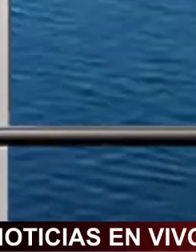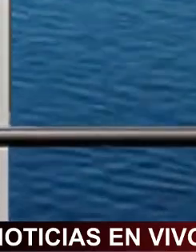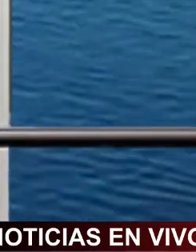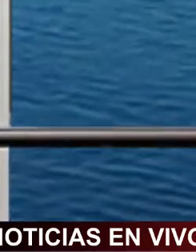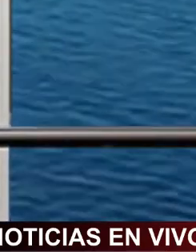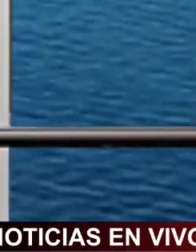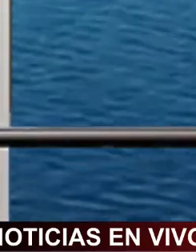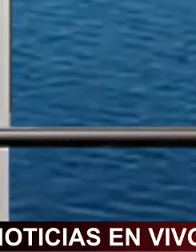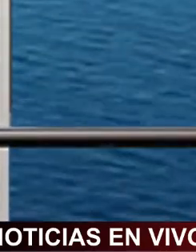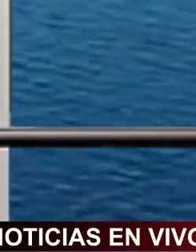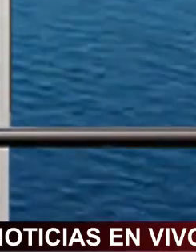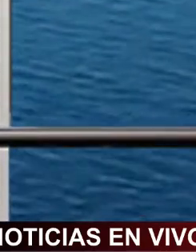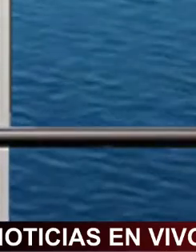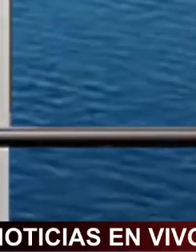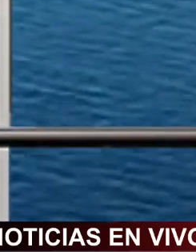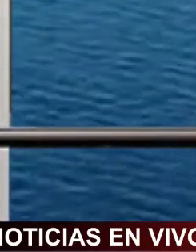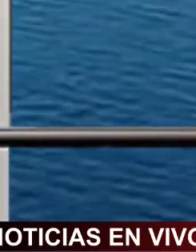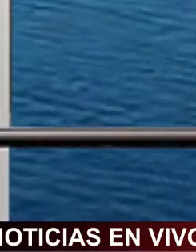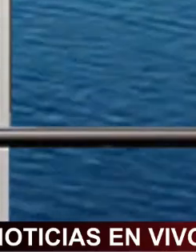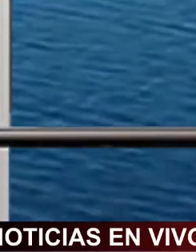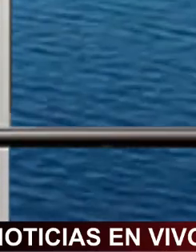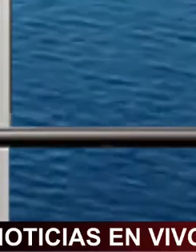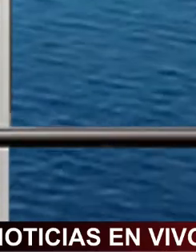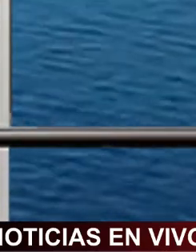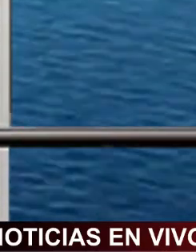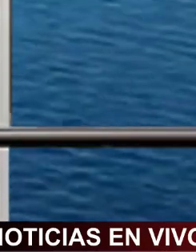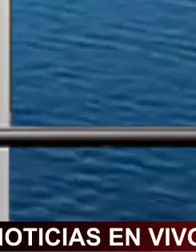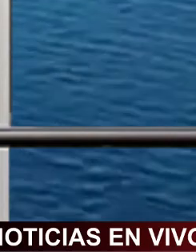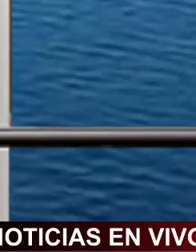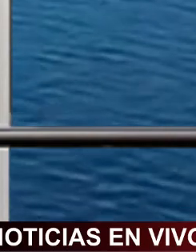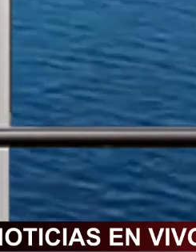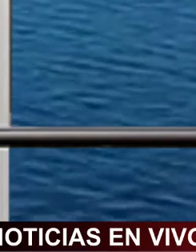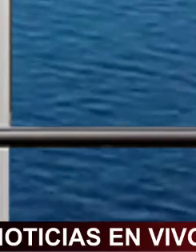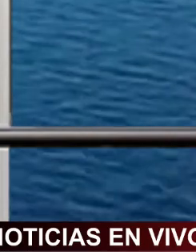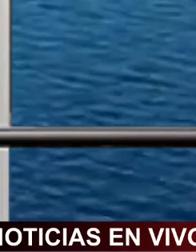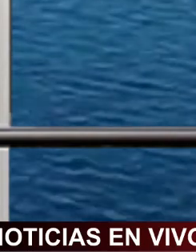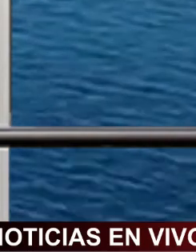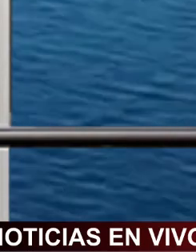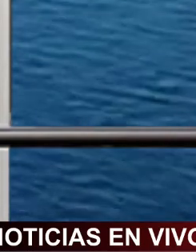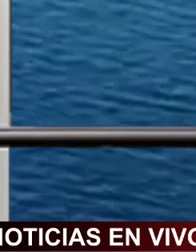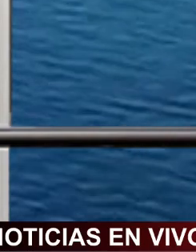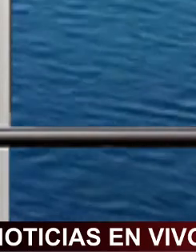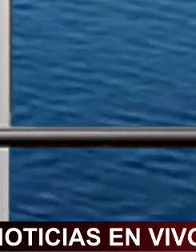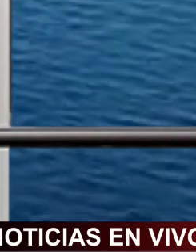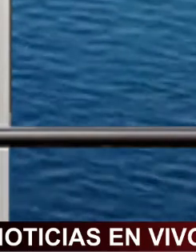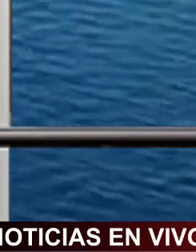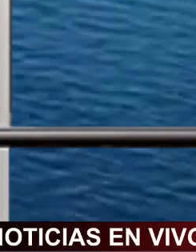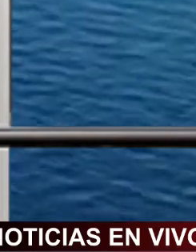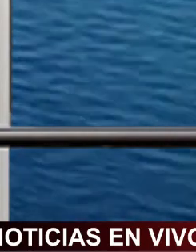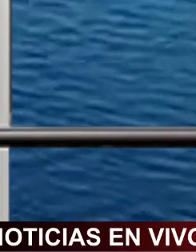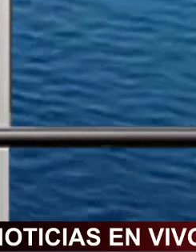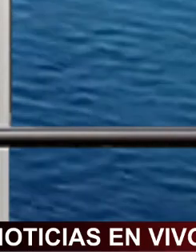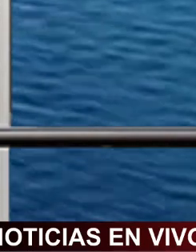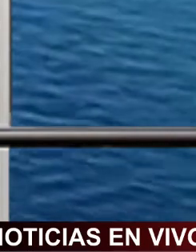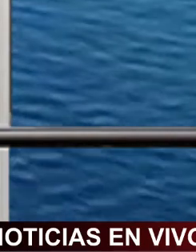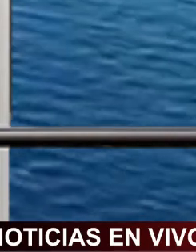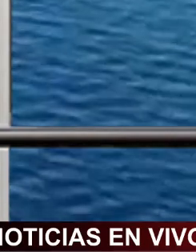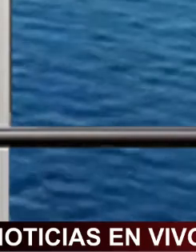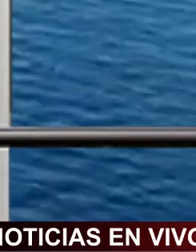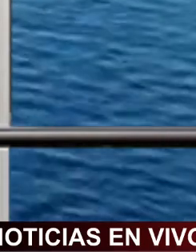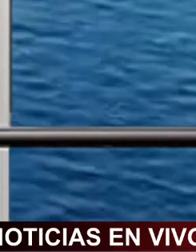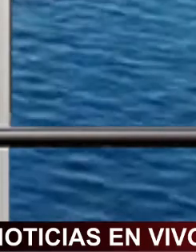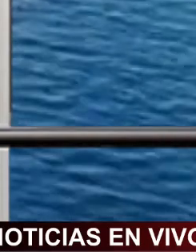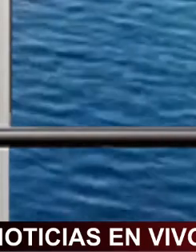en este último día para nuestras tareas informativas. Lo hacemos de lunes a viernes en este horario, como siempre, con toda la